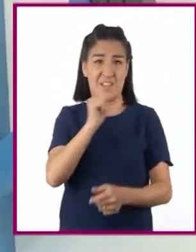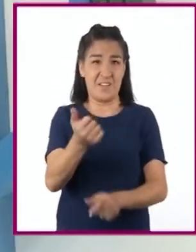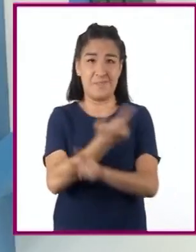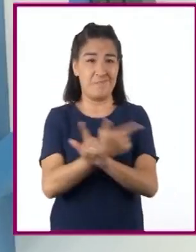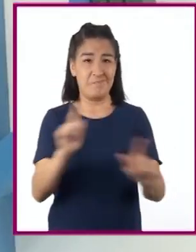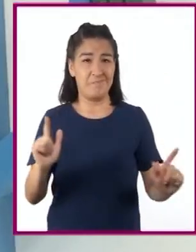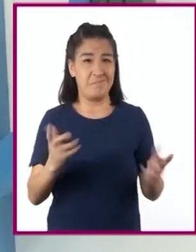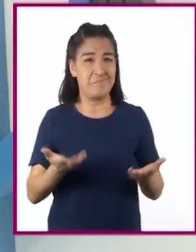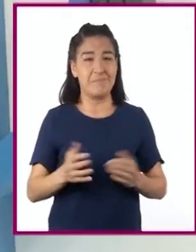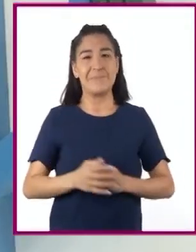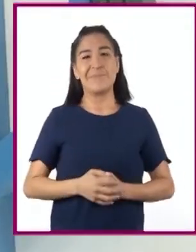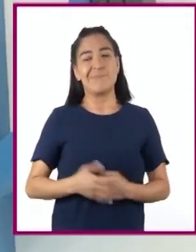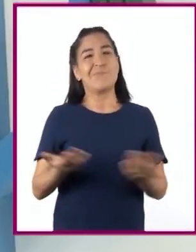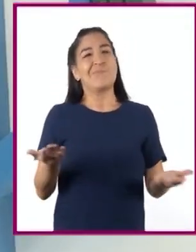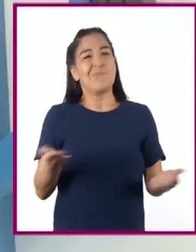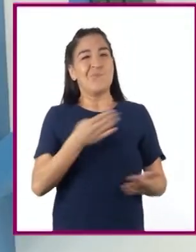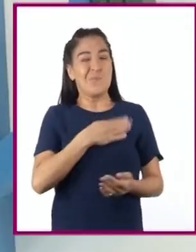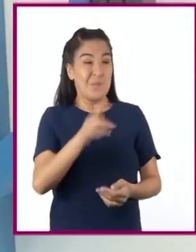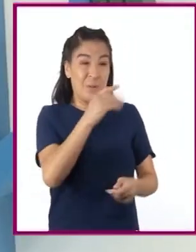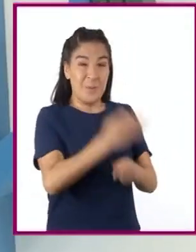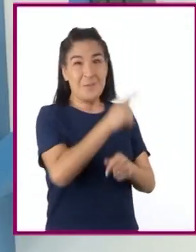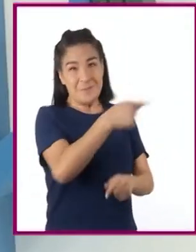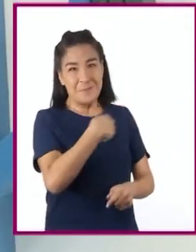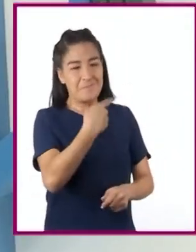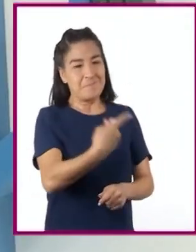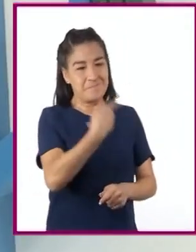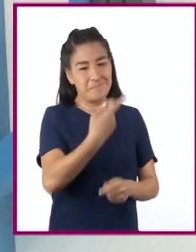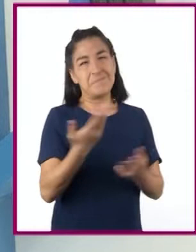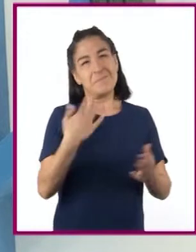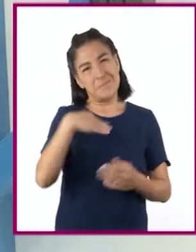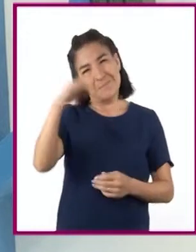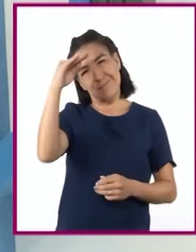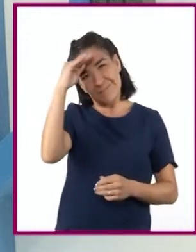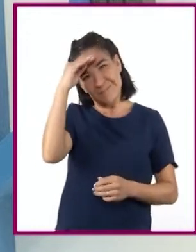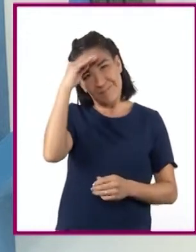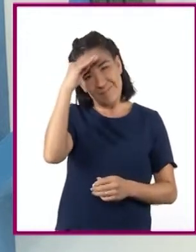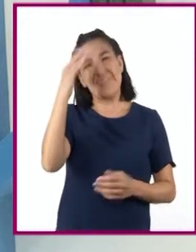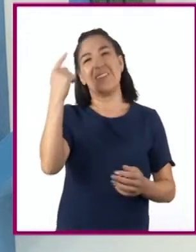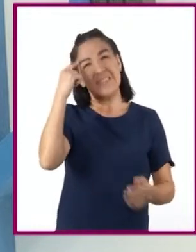Ah, bueno, ahora que usted me lo pregunta, me pone a pensar y creo